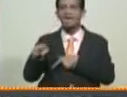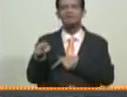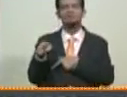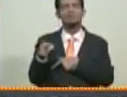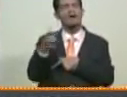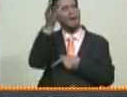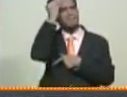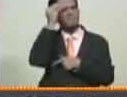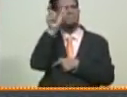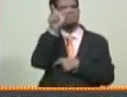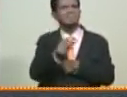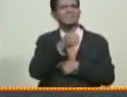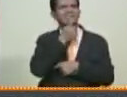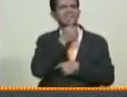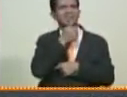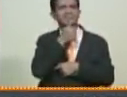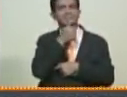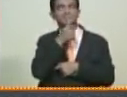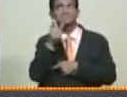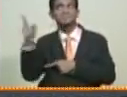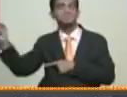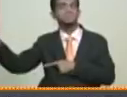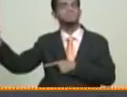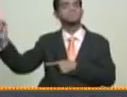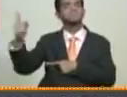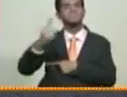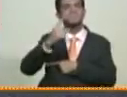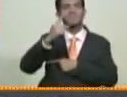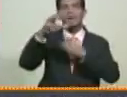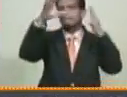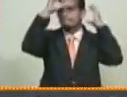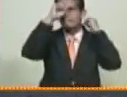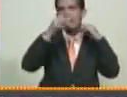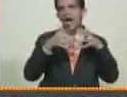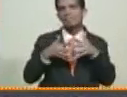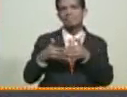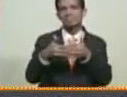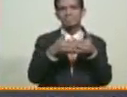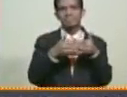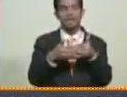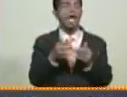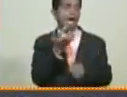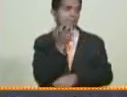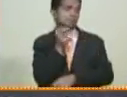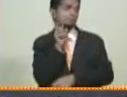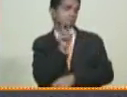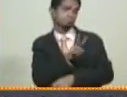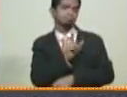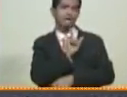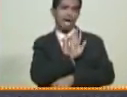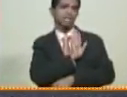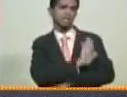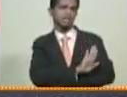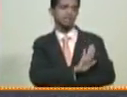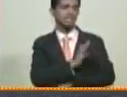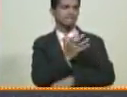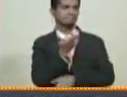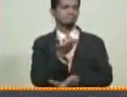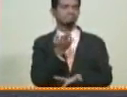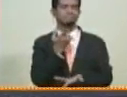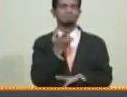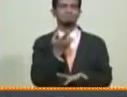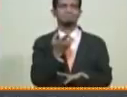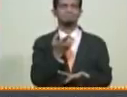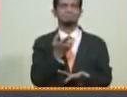escuelita con un instructor que le manda la embajada americana. Háganlo así, que esto funciona, manual de Jim Char. Ellos se van a rendir como que nosotros no